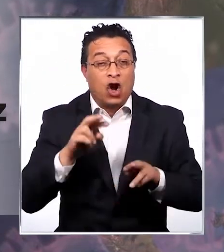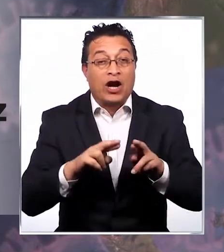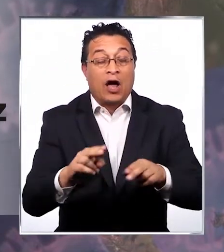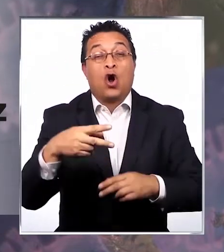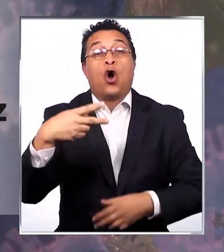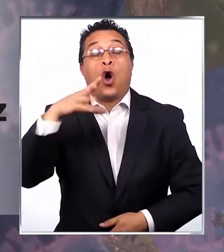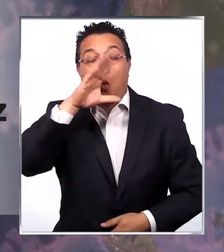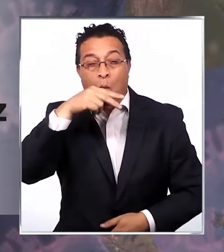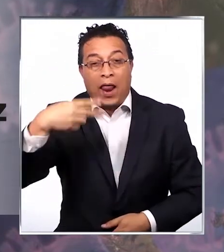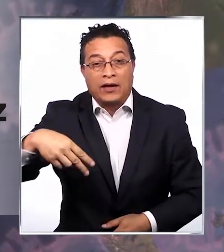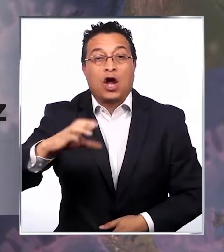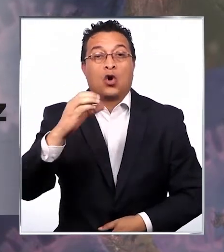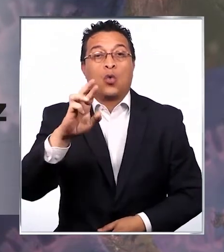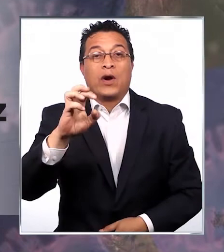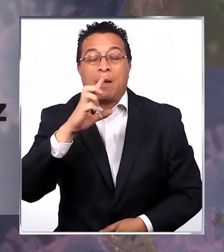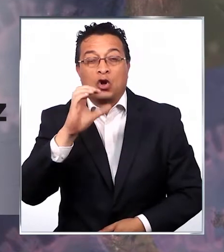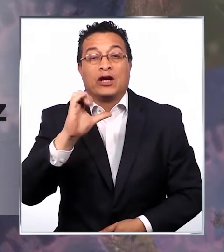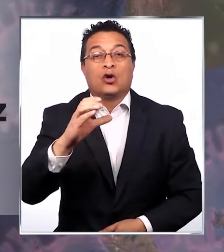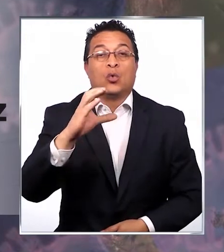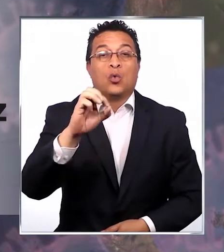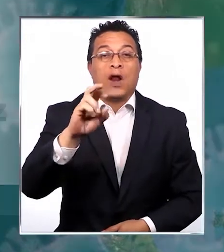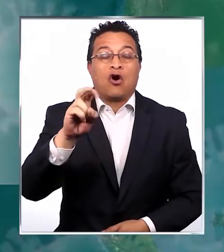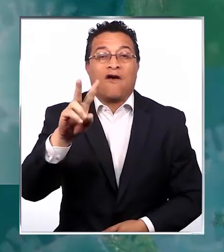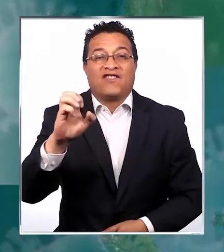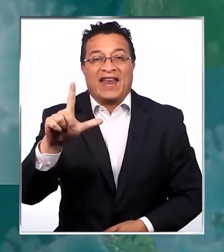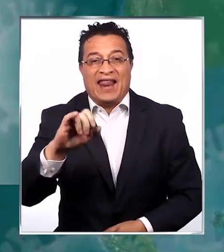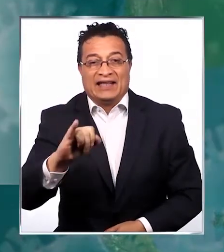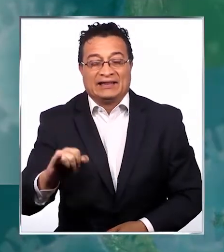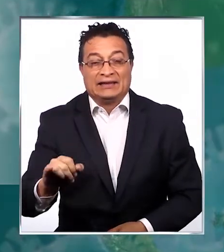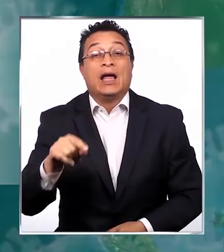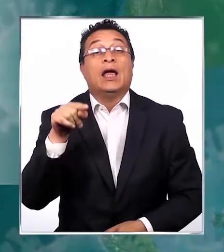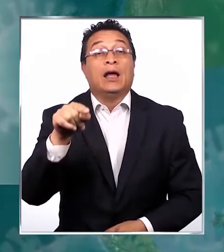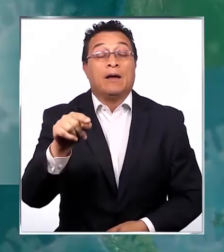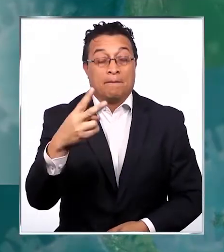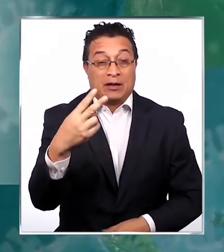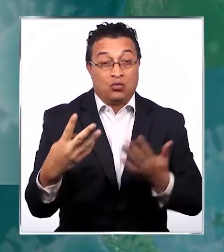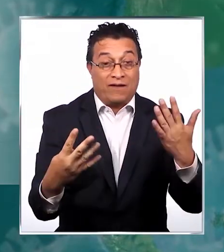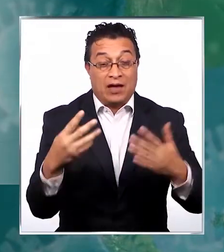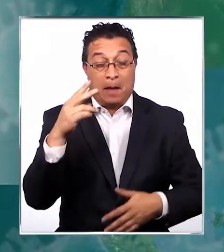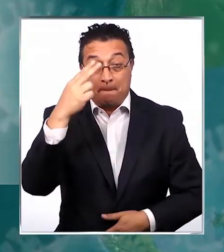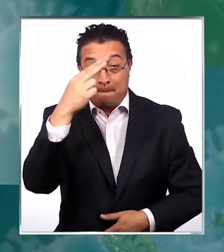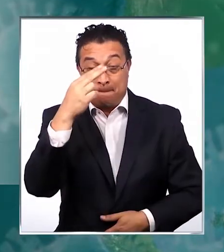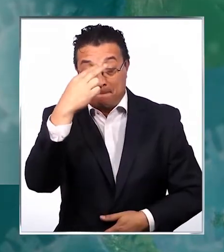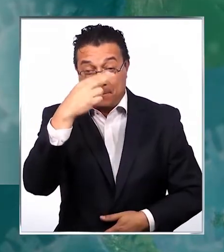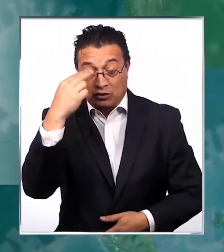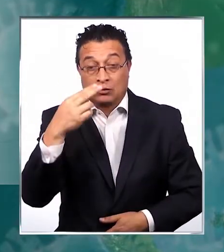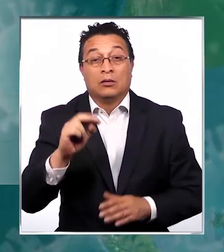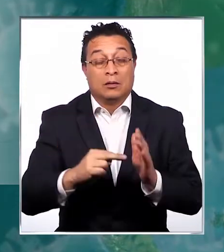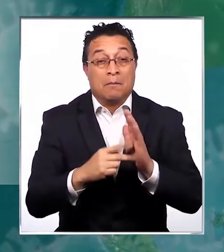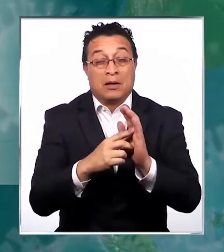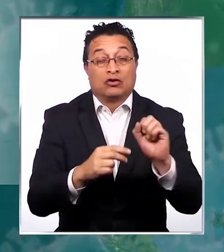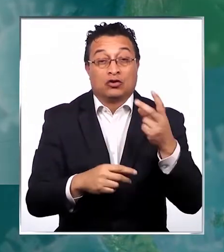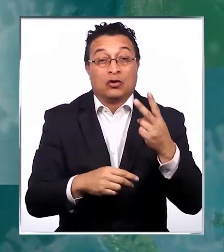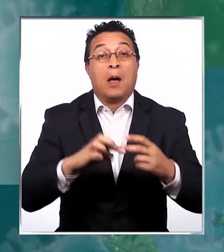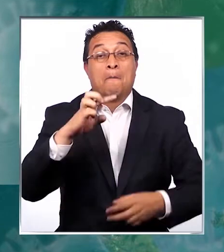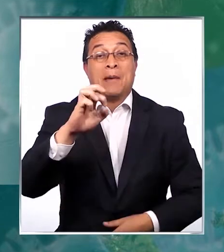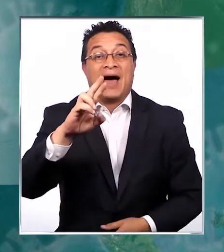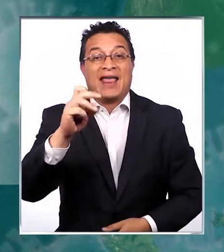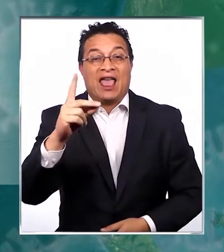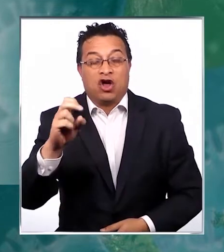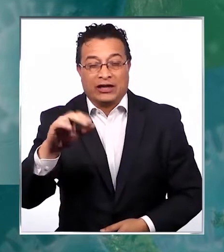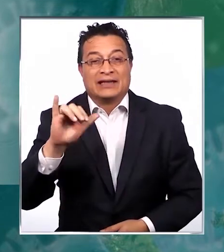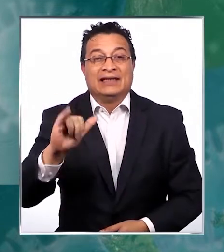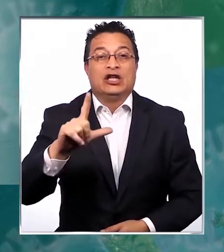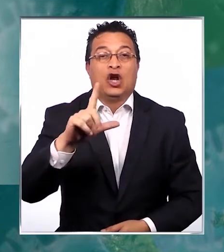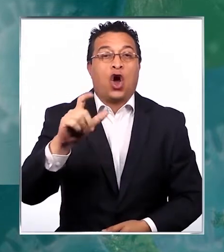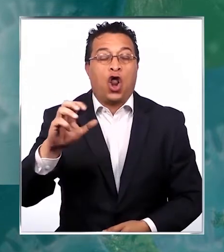Claro, Gualañé, Curepto y Curaco de Vélez. Y desde el lunes 29 de marzo avanzarán a Preparación, Paredones en O'Higgins